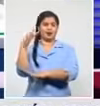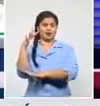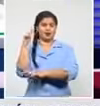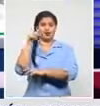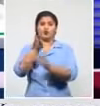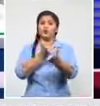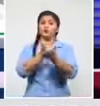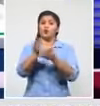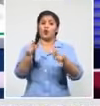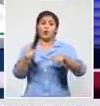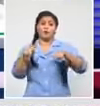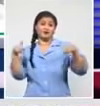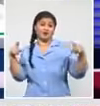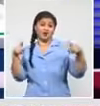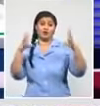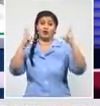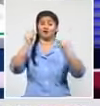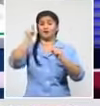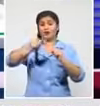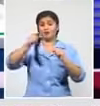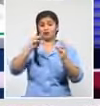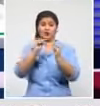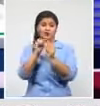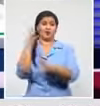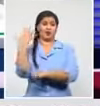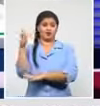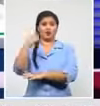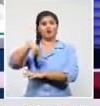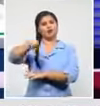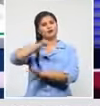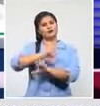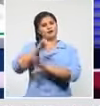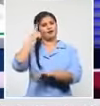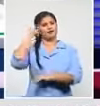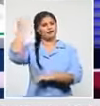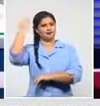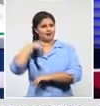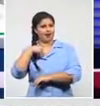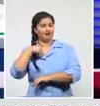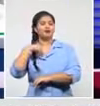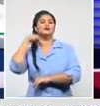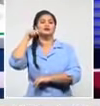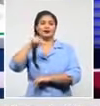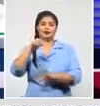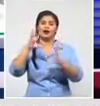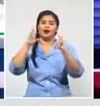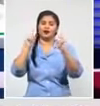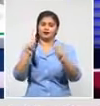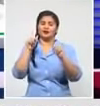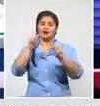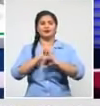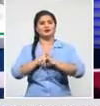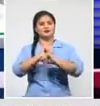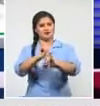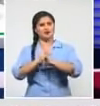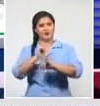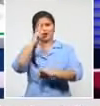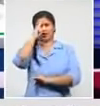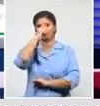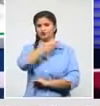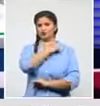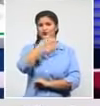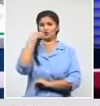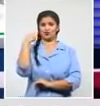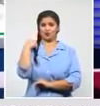aumentando la cifra de importados. Ya usted lo conocía a través del parte habitual del experto Francisco Durán